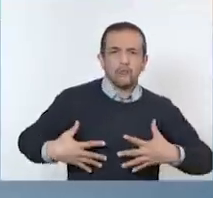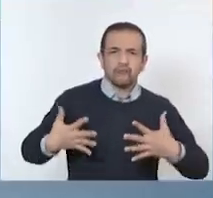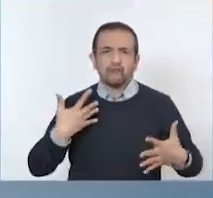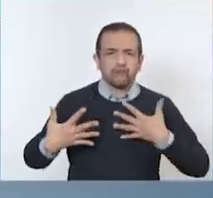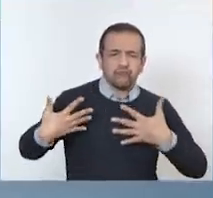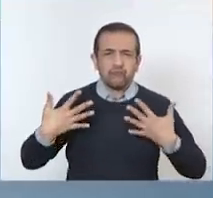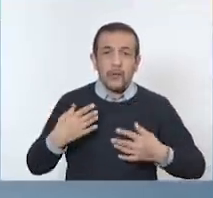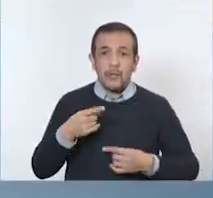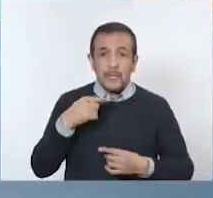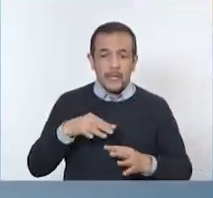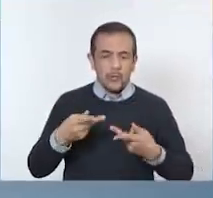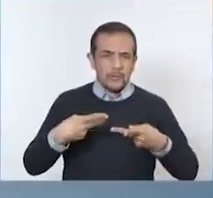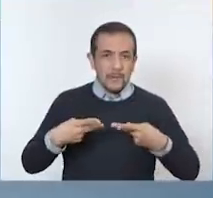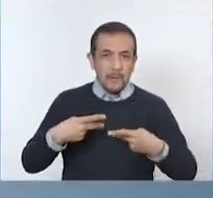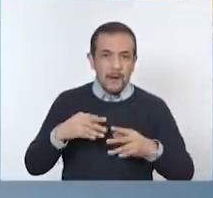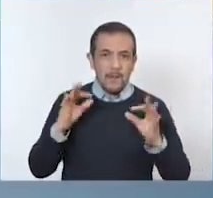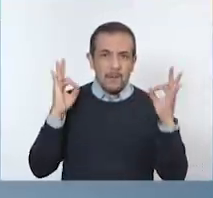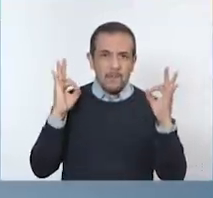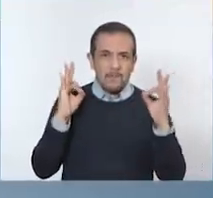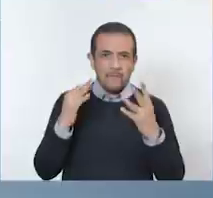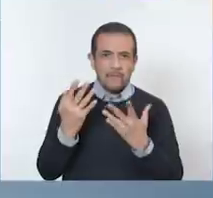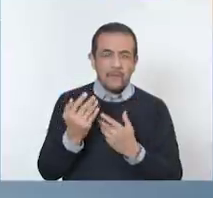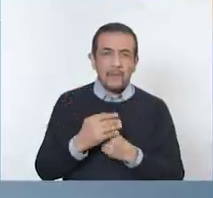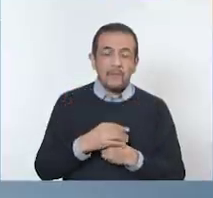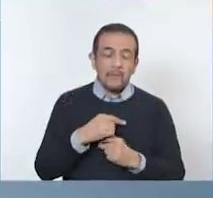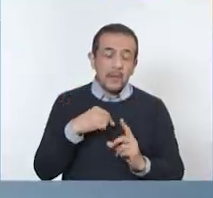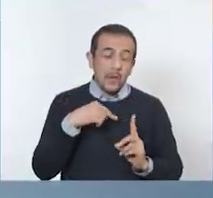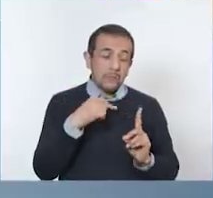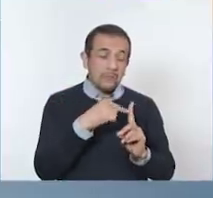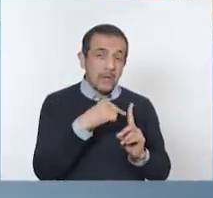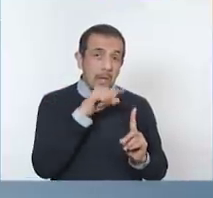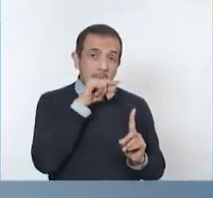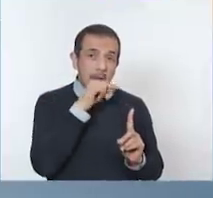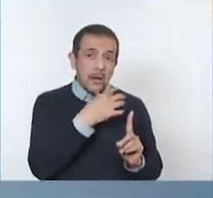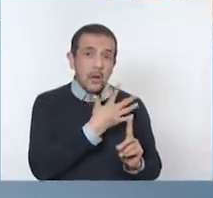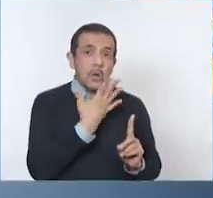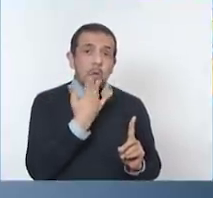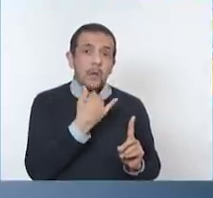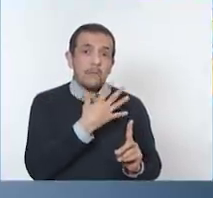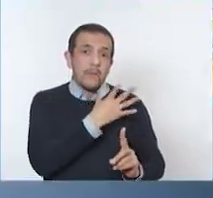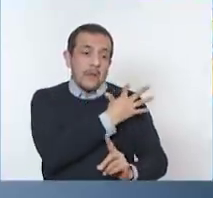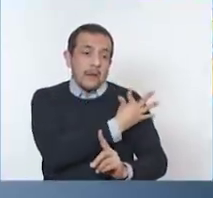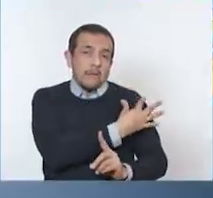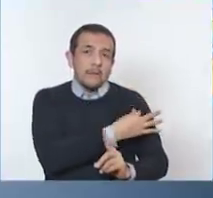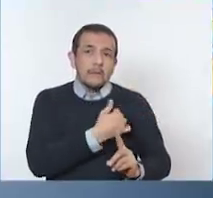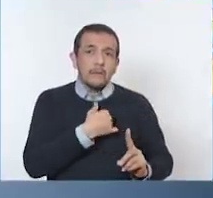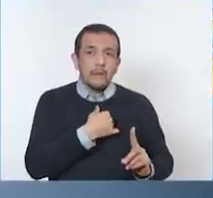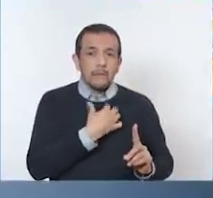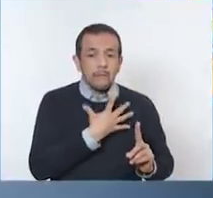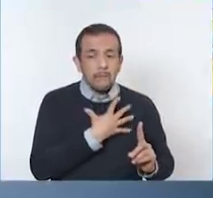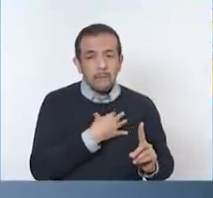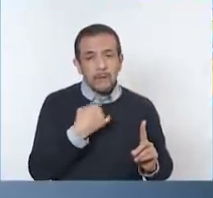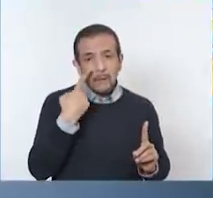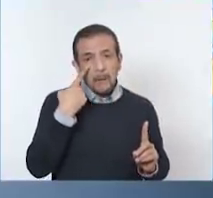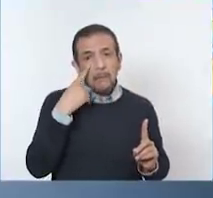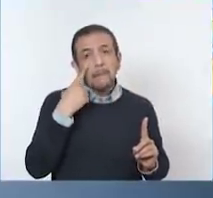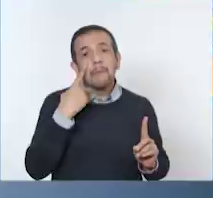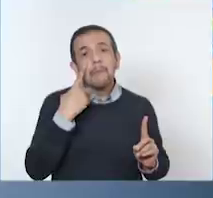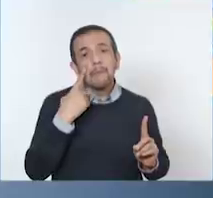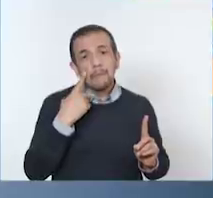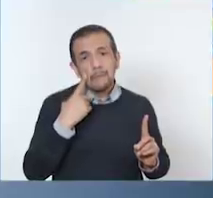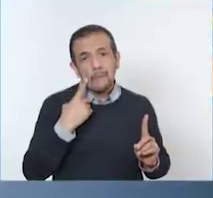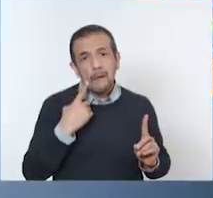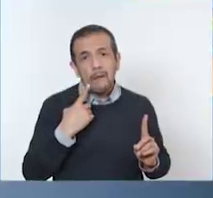se preparaban. Estaba tan triste. Apenas si derramaba una